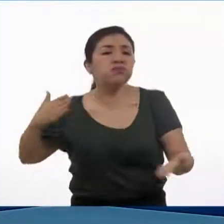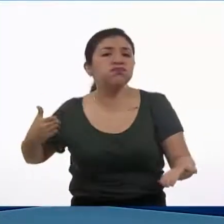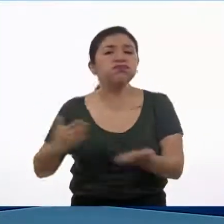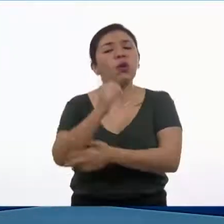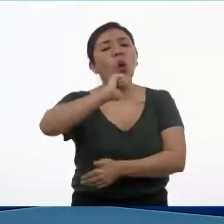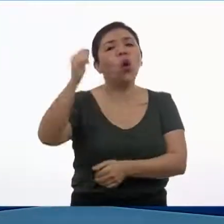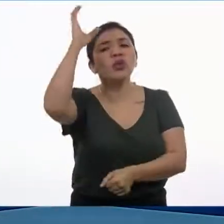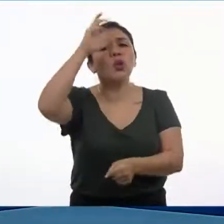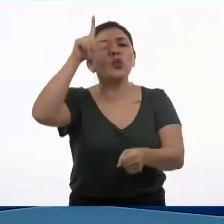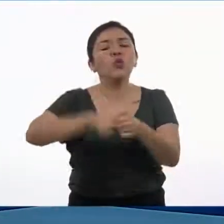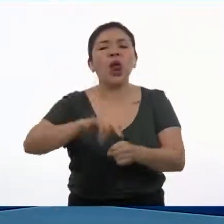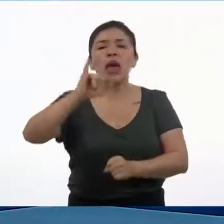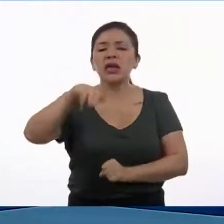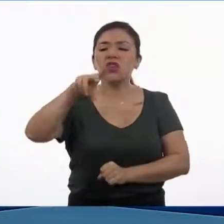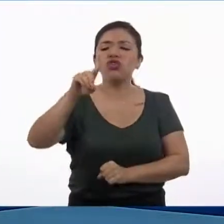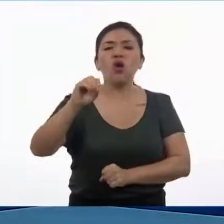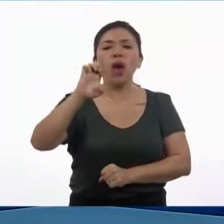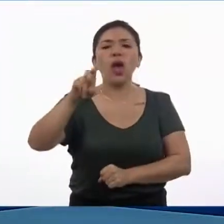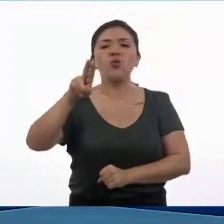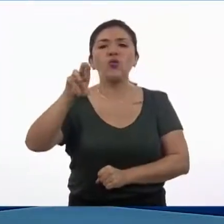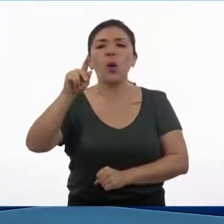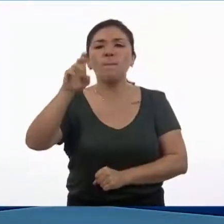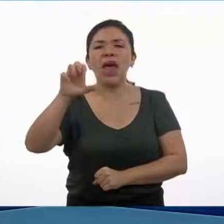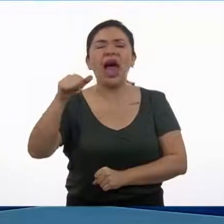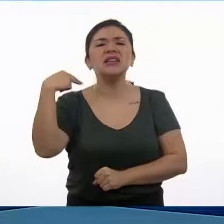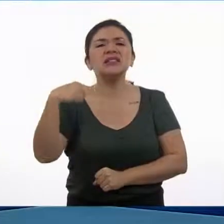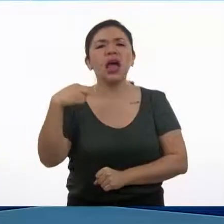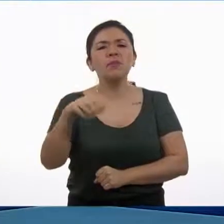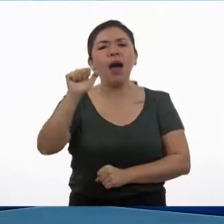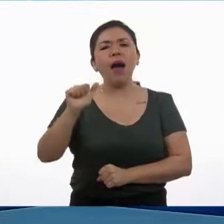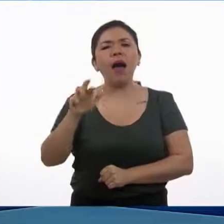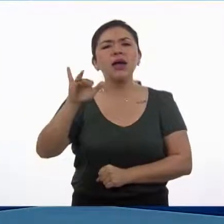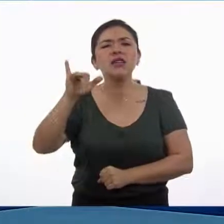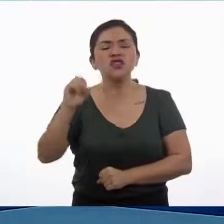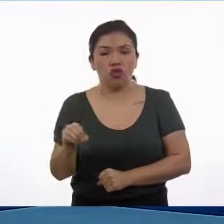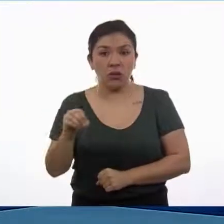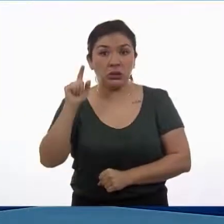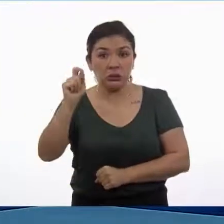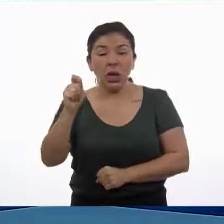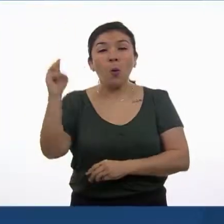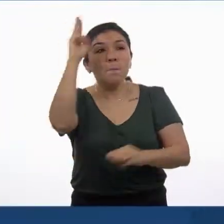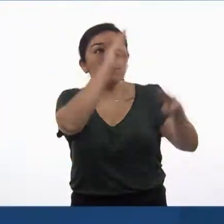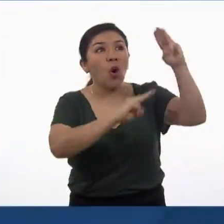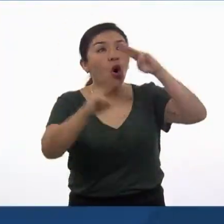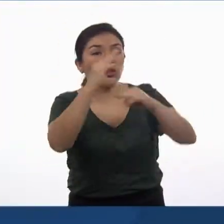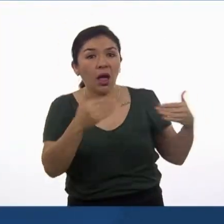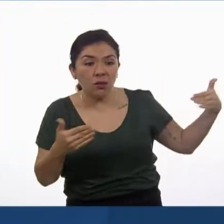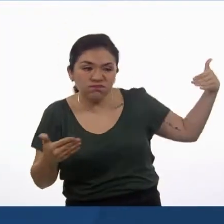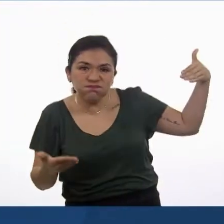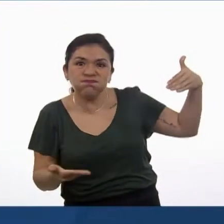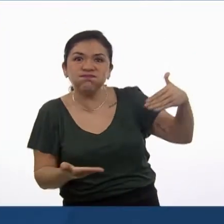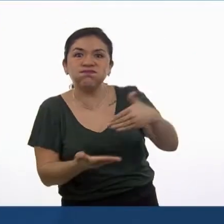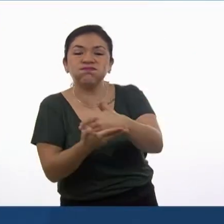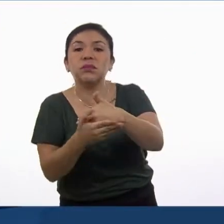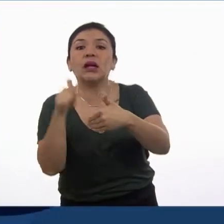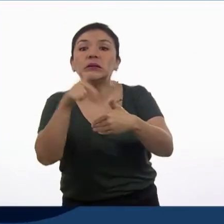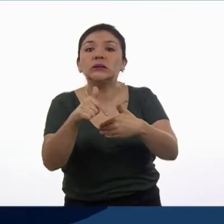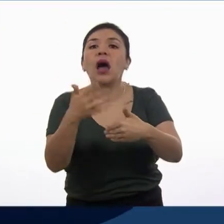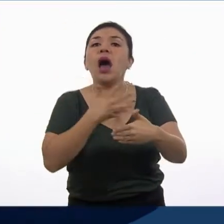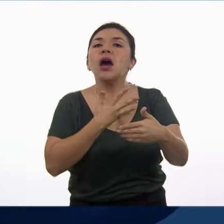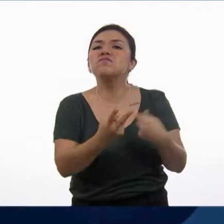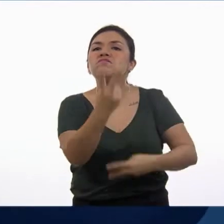cultura indoeuropea llamada los arios, que entró por las montañas del noreste de la India,